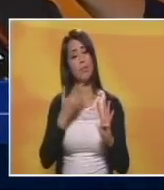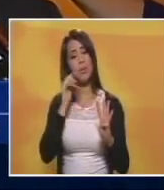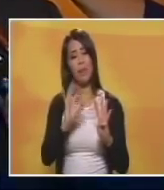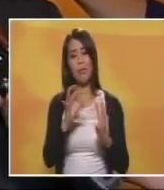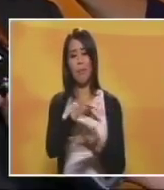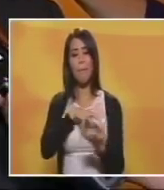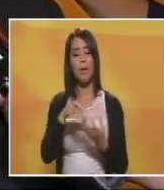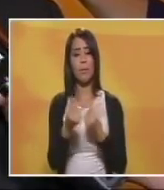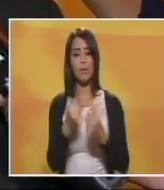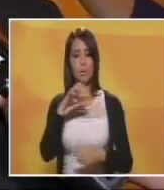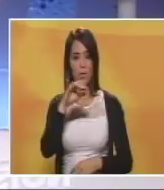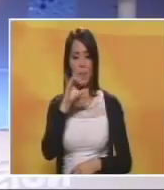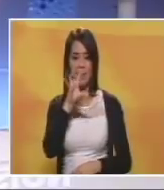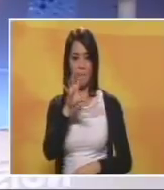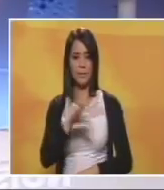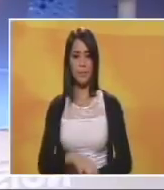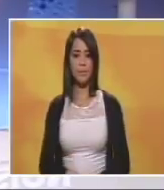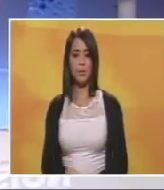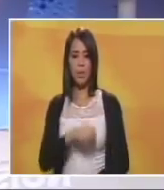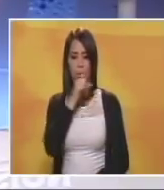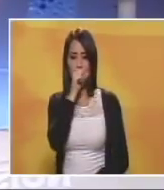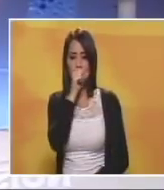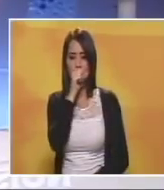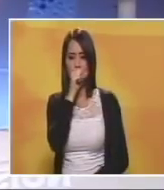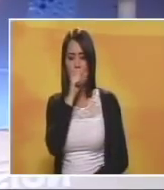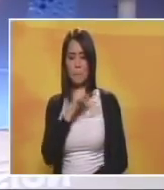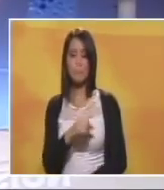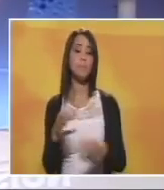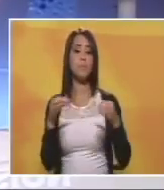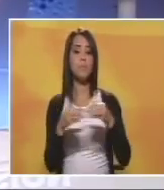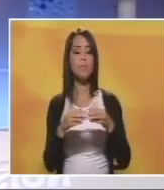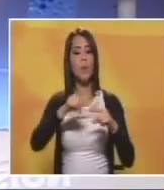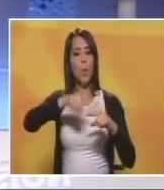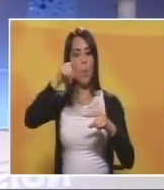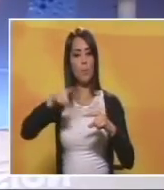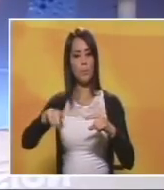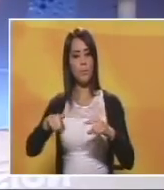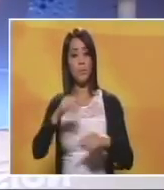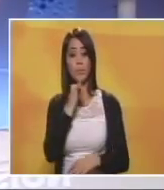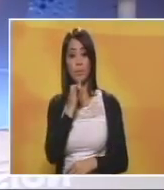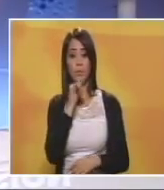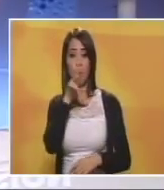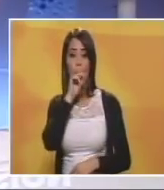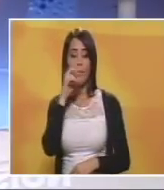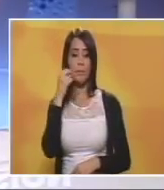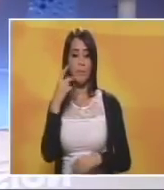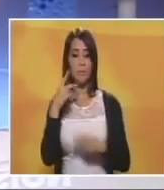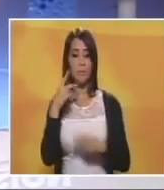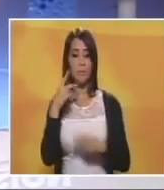económico que existe en el país. La Corporación Eléctrica Nacional, Corpoelec, informó a través de su cuenta oficial en Twitter que